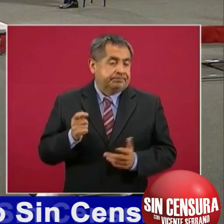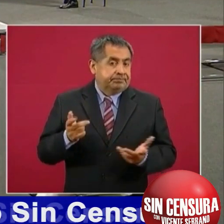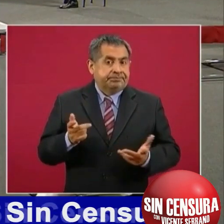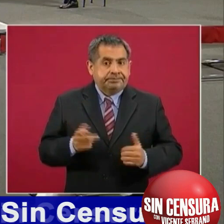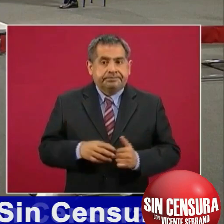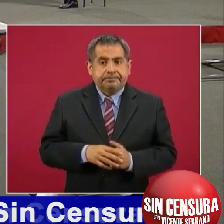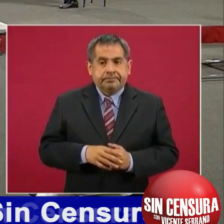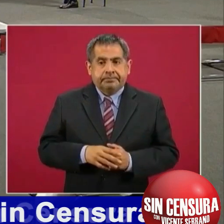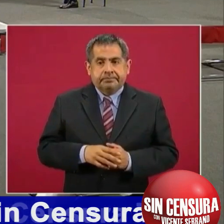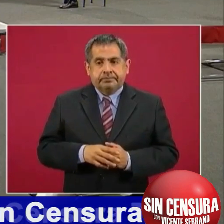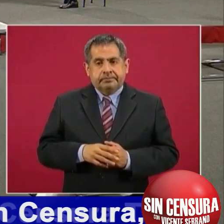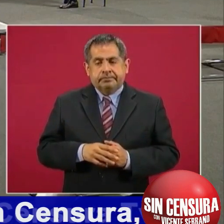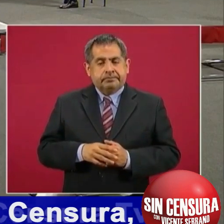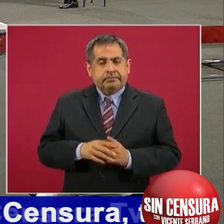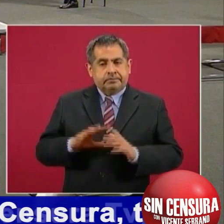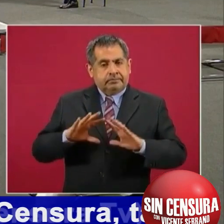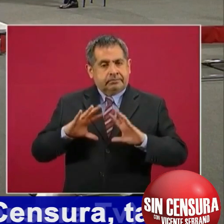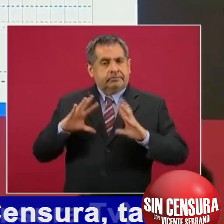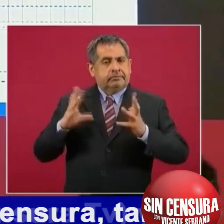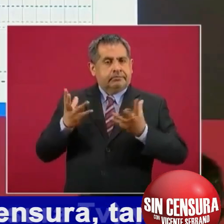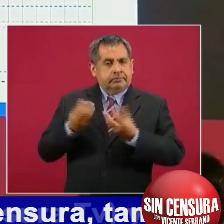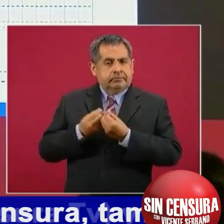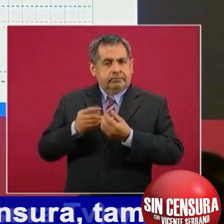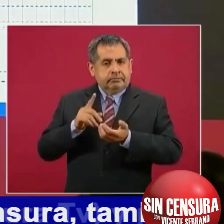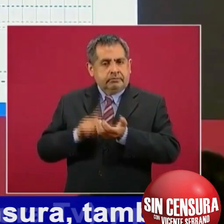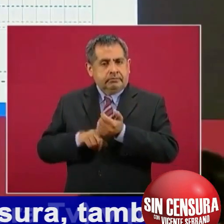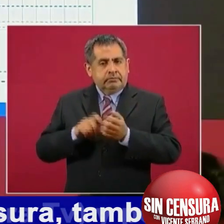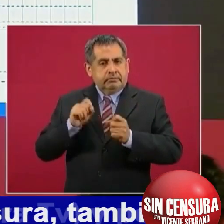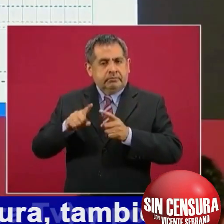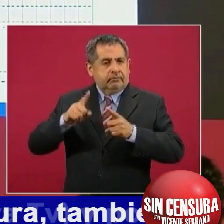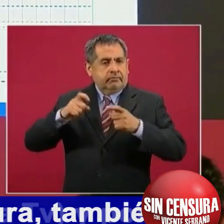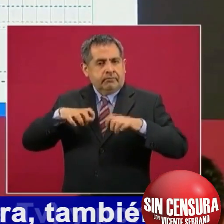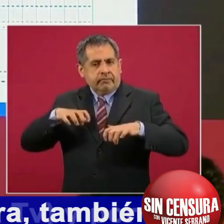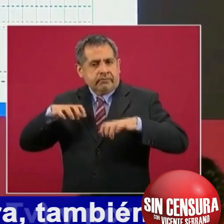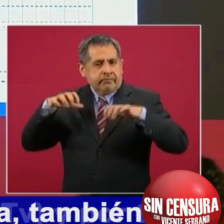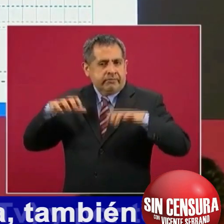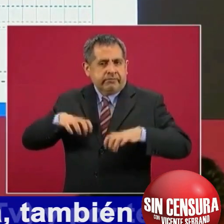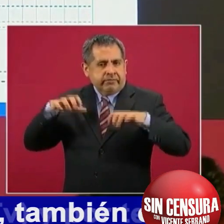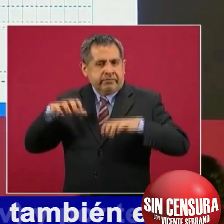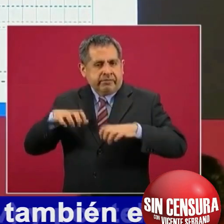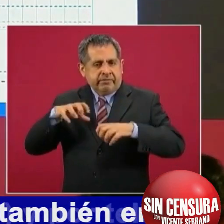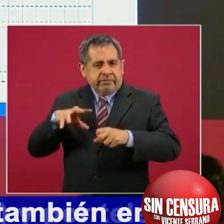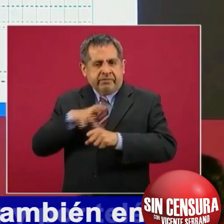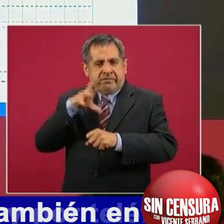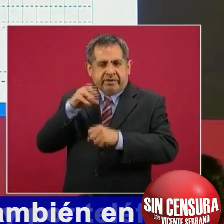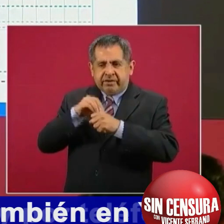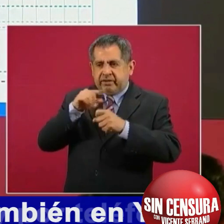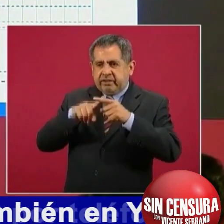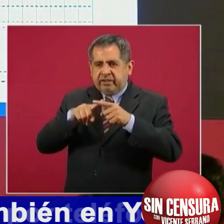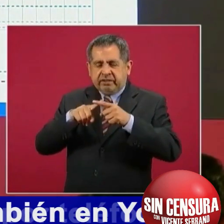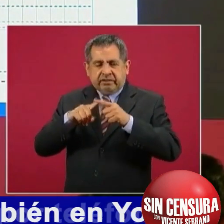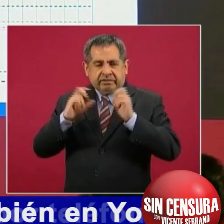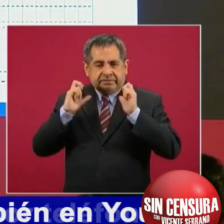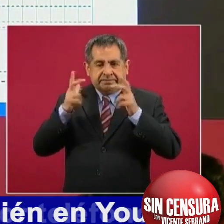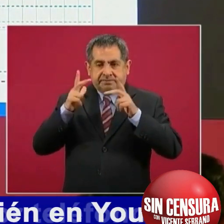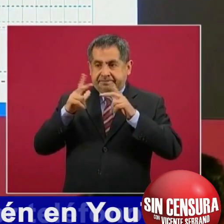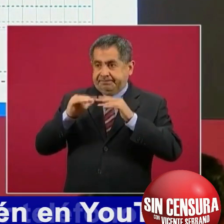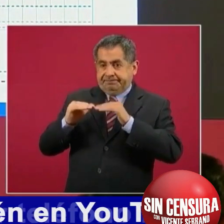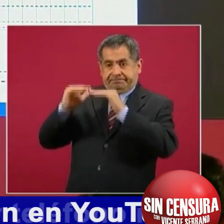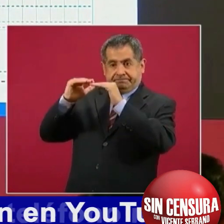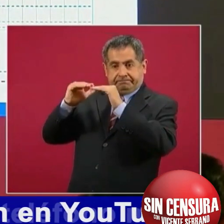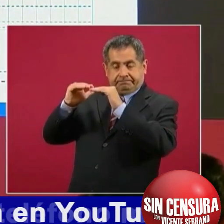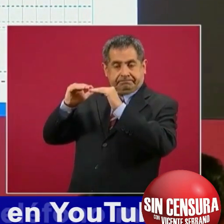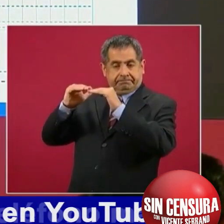se juntó la lluvia de la parte alta de Chiapas con